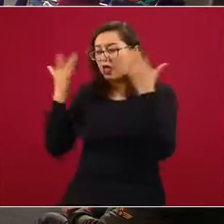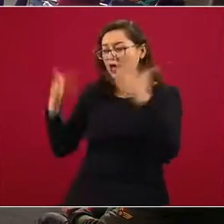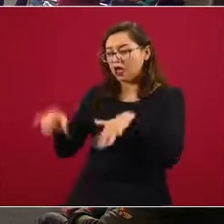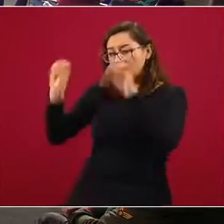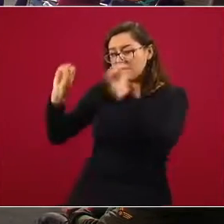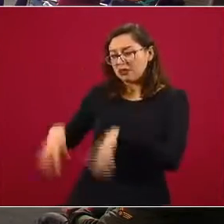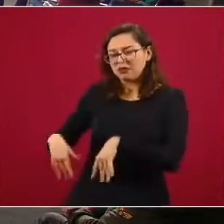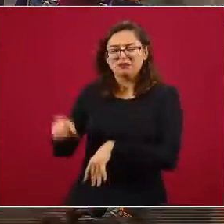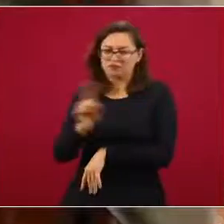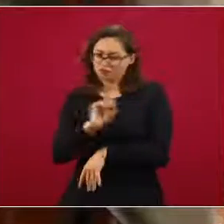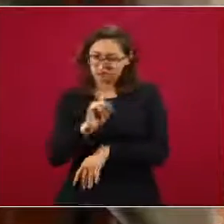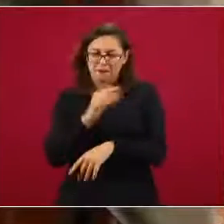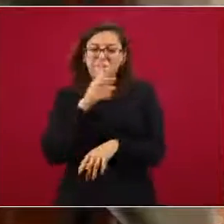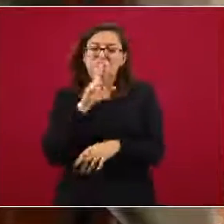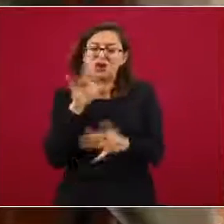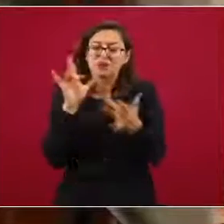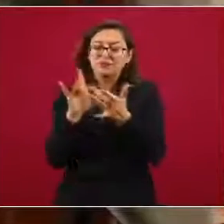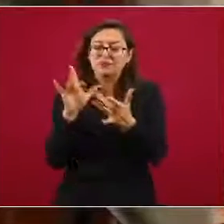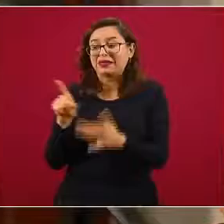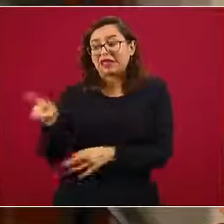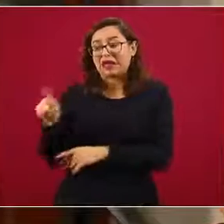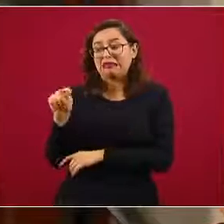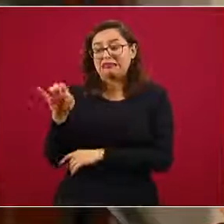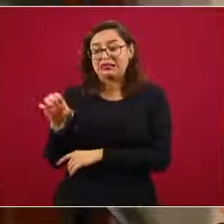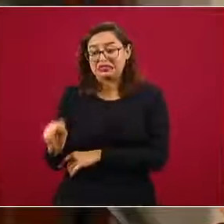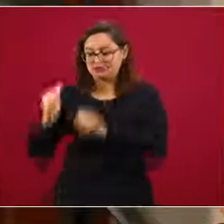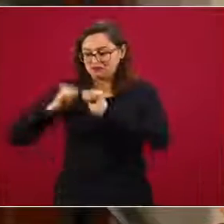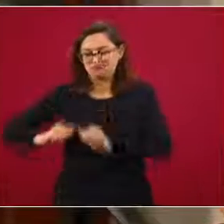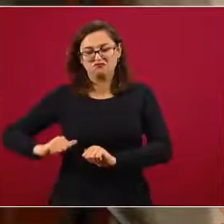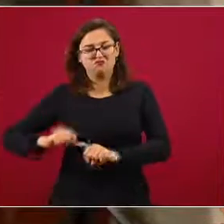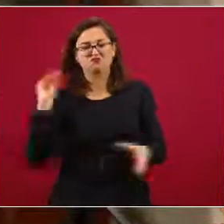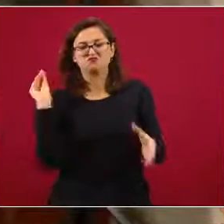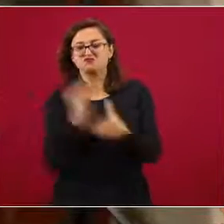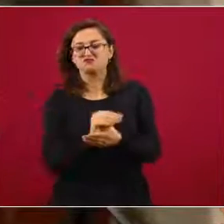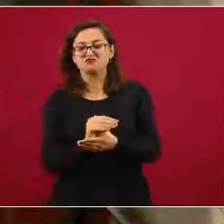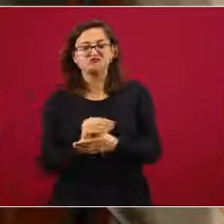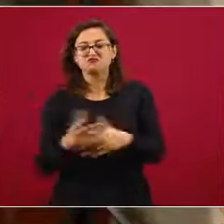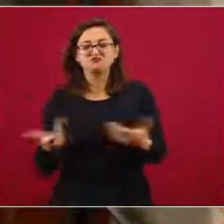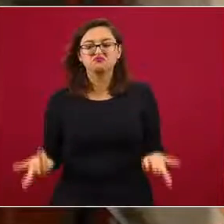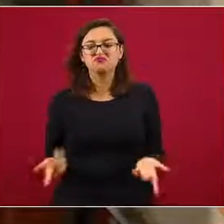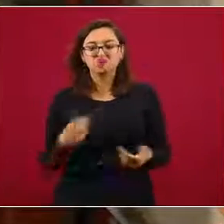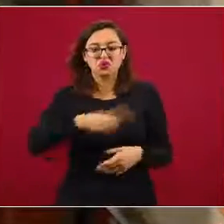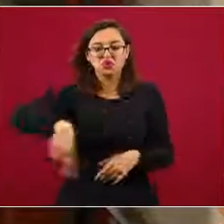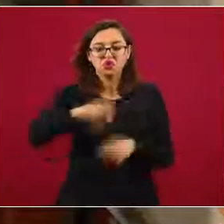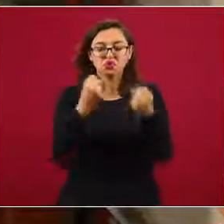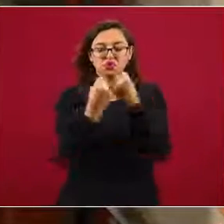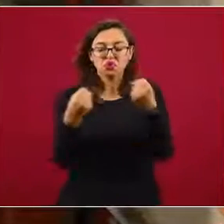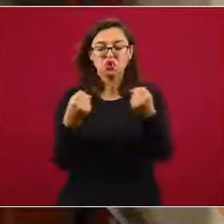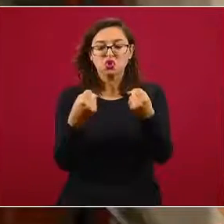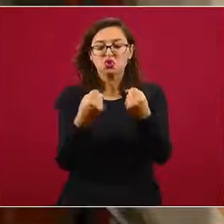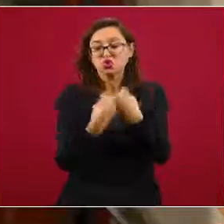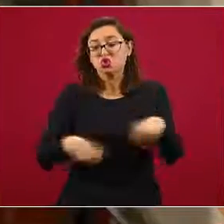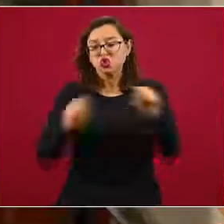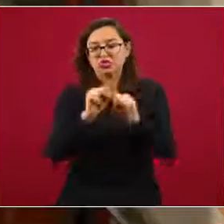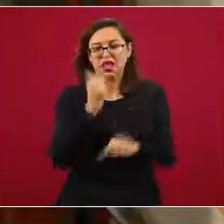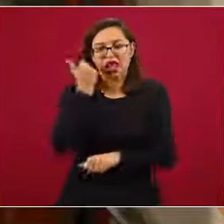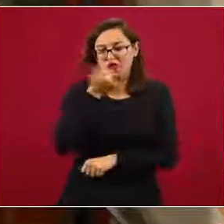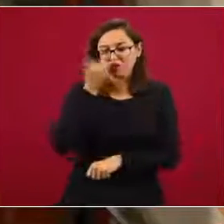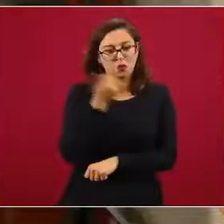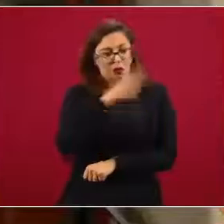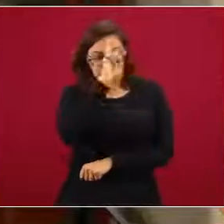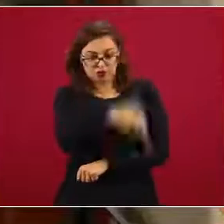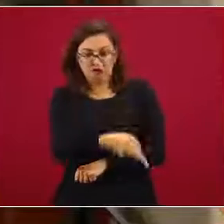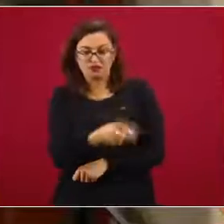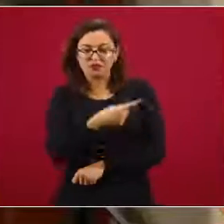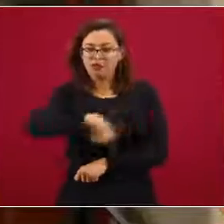querido atender, mucho menos de este TES Huixquilucan, quienes ni siquiera les permiten tener una sociedad de alumnos, los reprimen constantemente para que